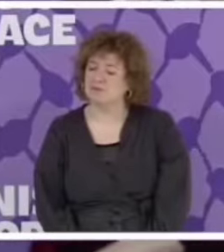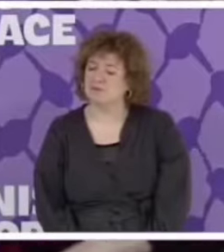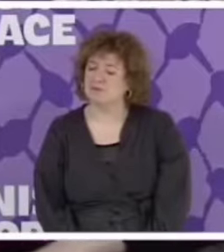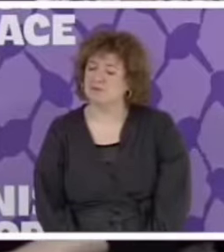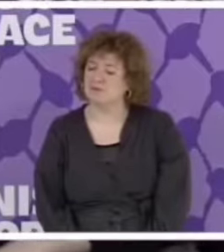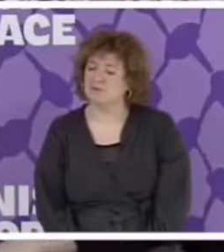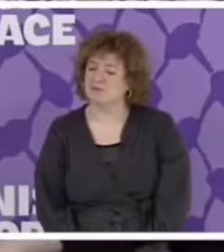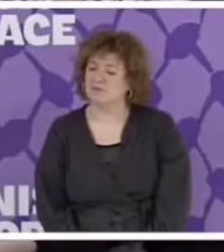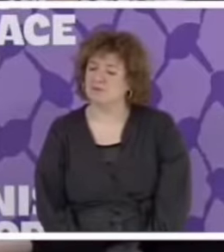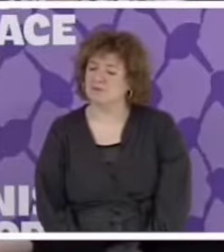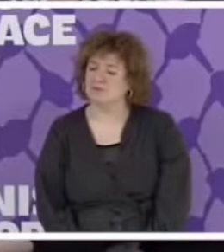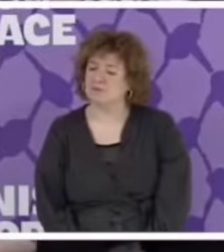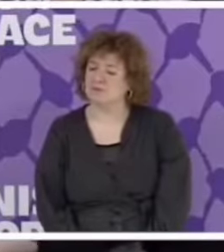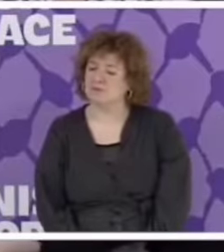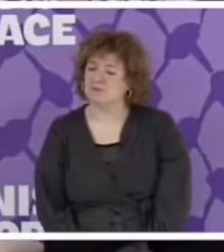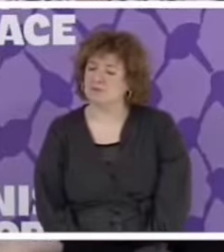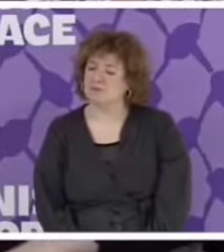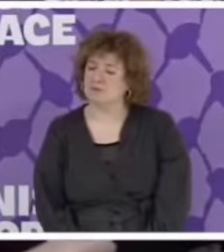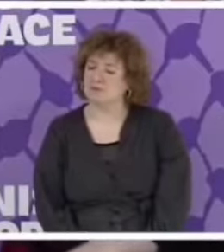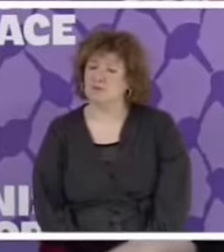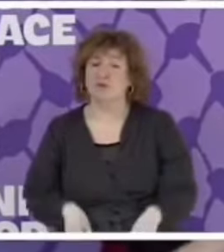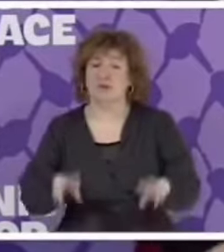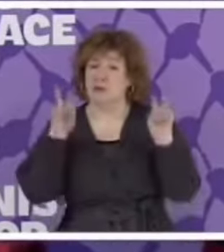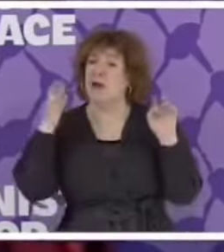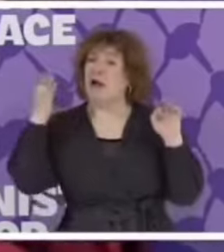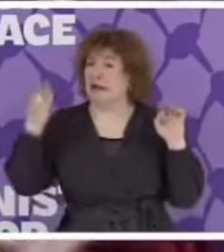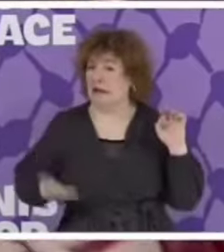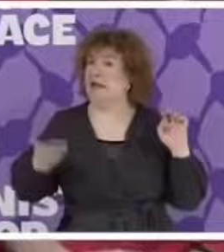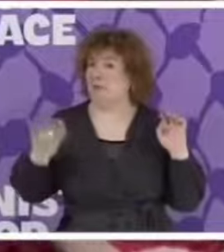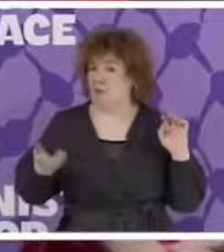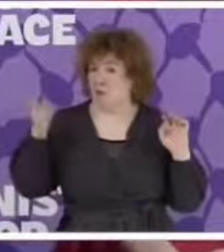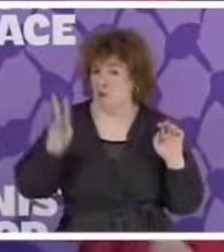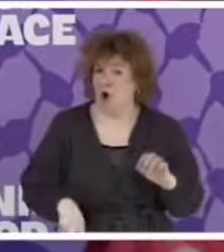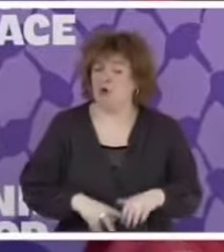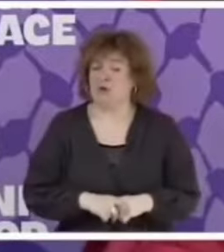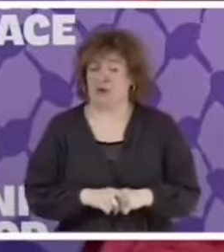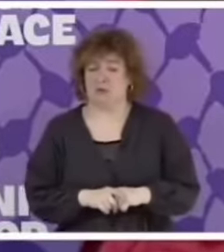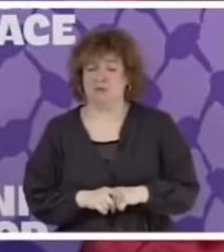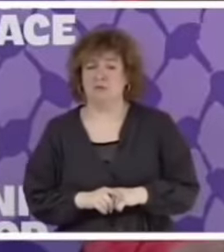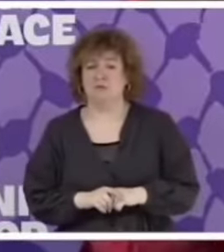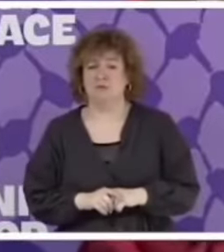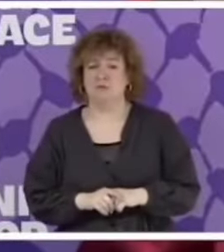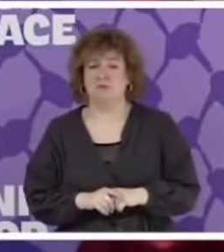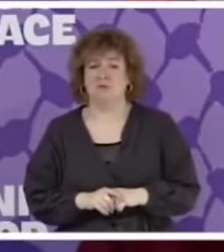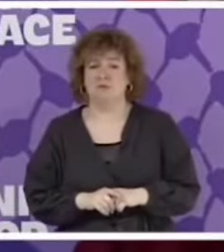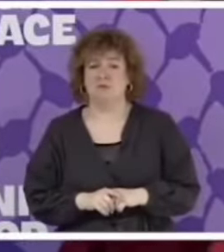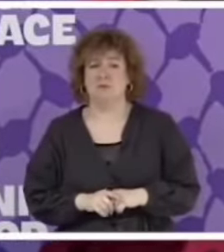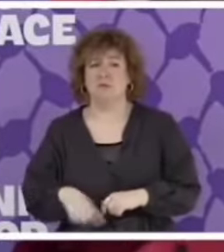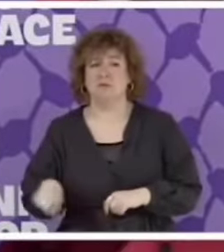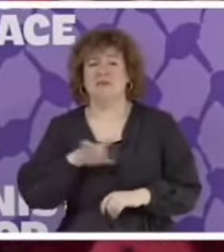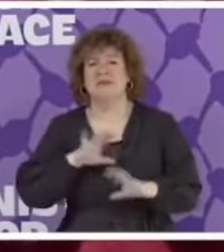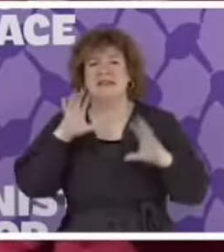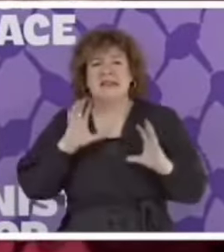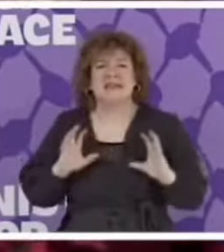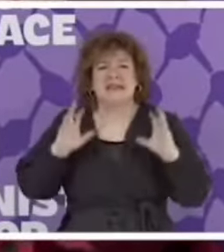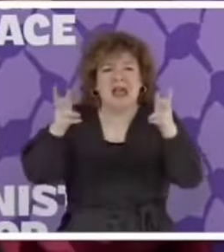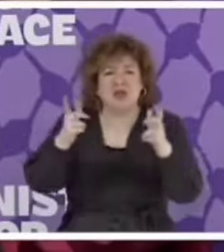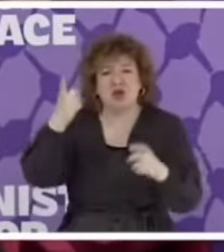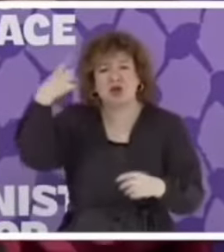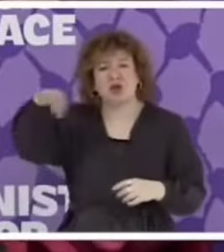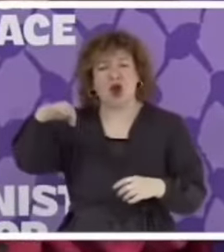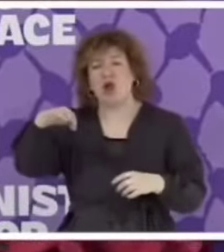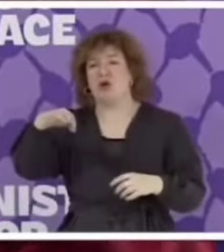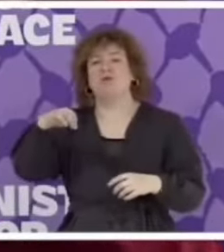Y eso se está volviendo muy importante, no solo para los sectores reaccionarios,